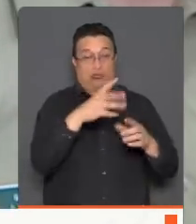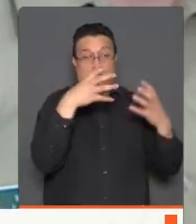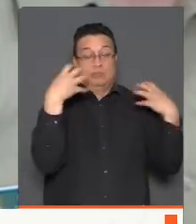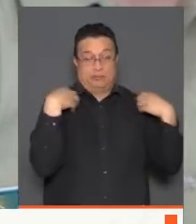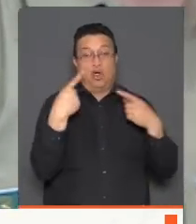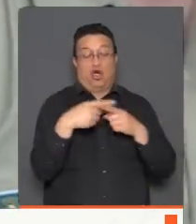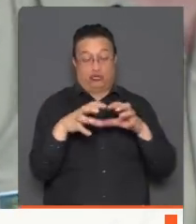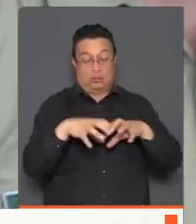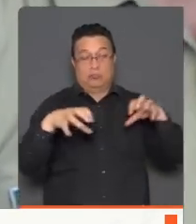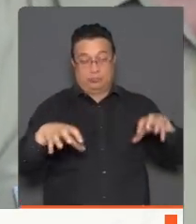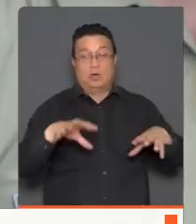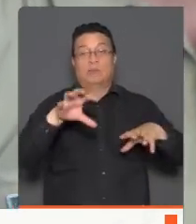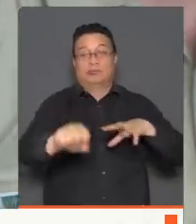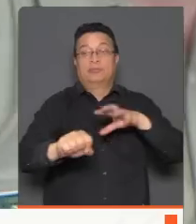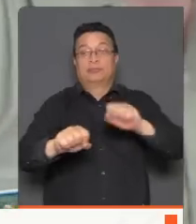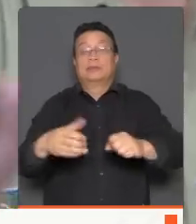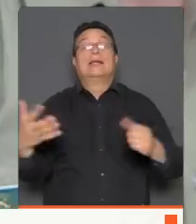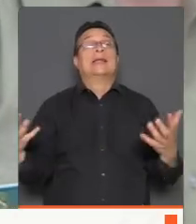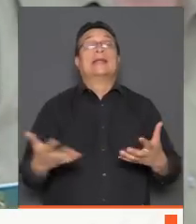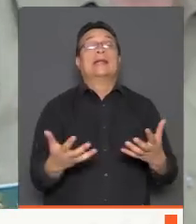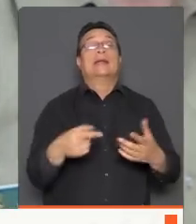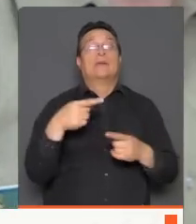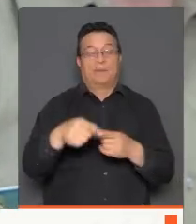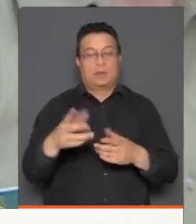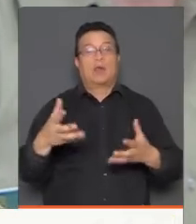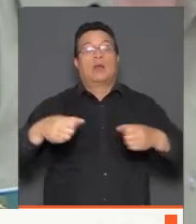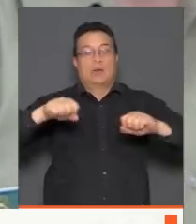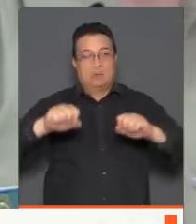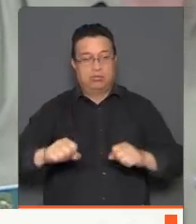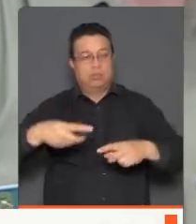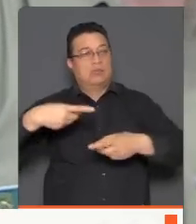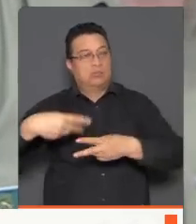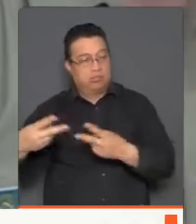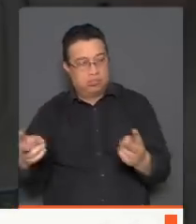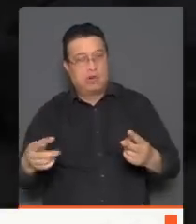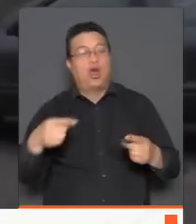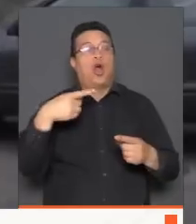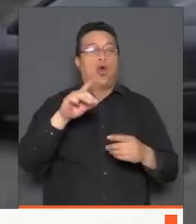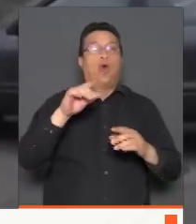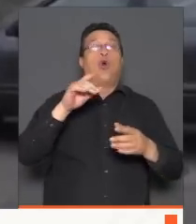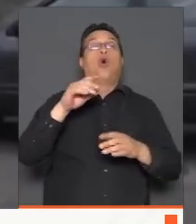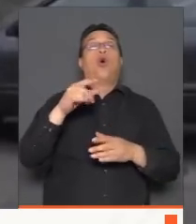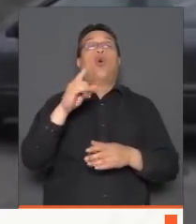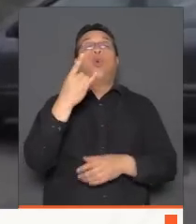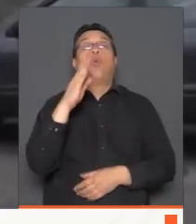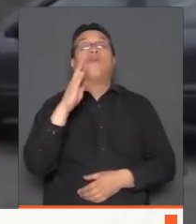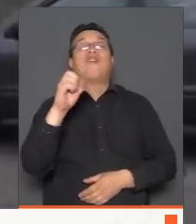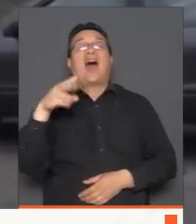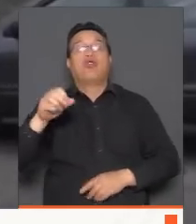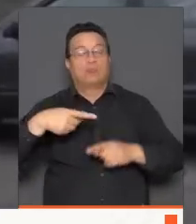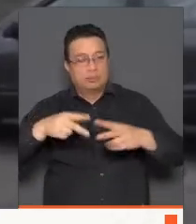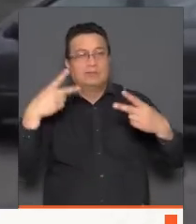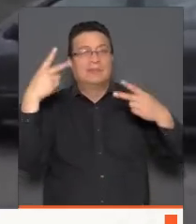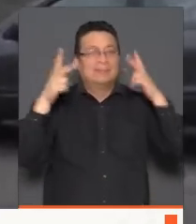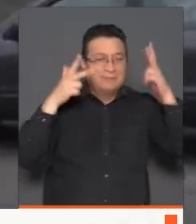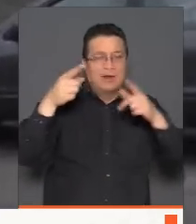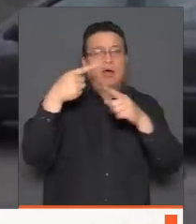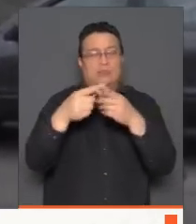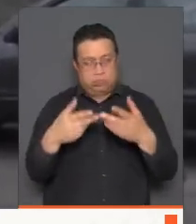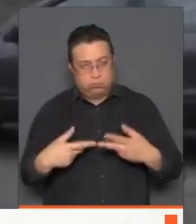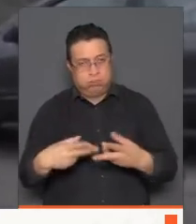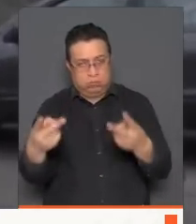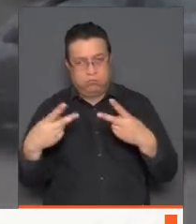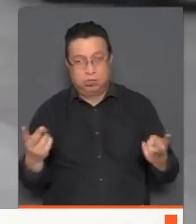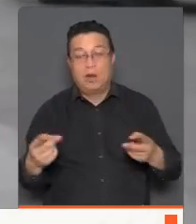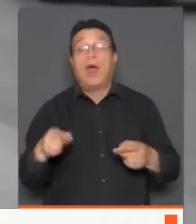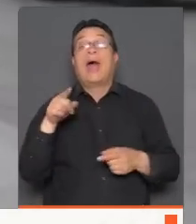ocupación. ¿A través de qué? A través de mobiliario, a través de intervenciones urbanas. Pasada la tormenta, hoy se vio algo de paz en las